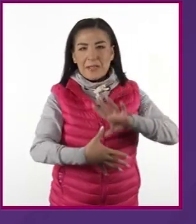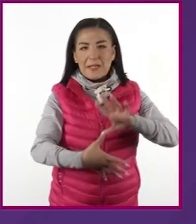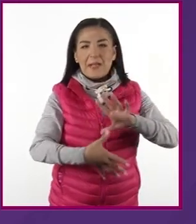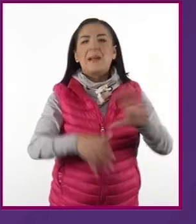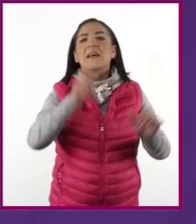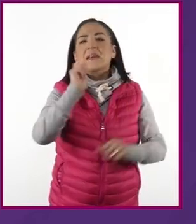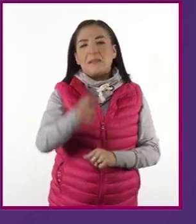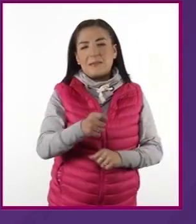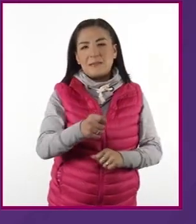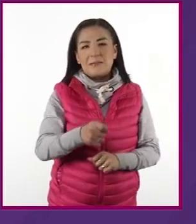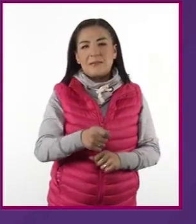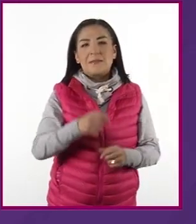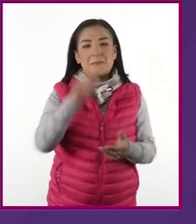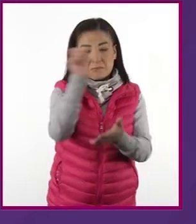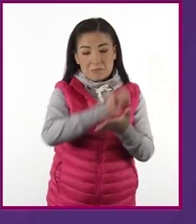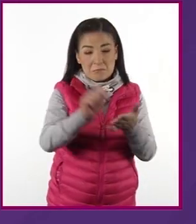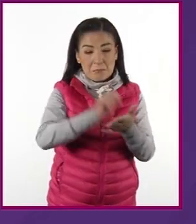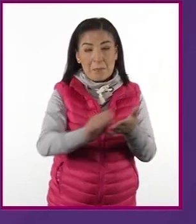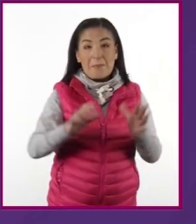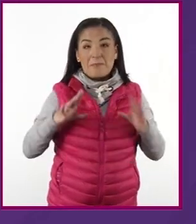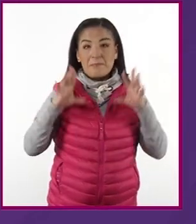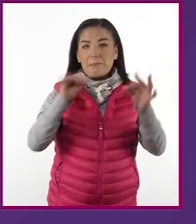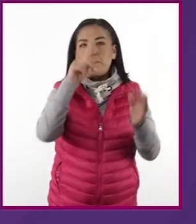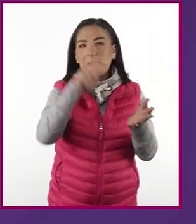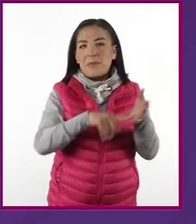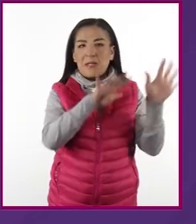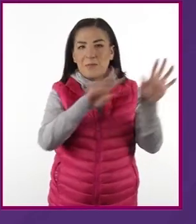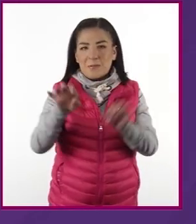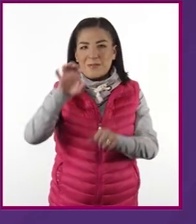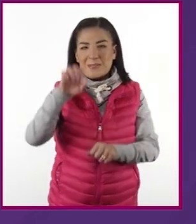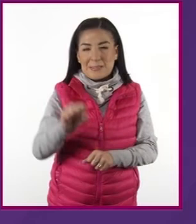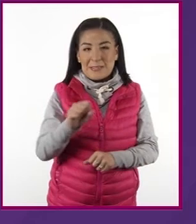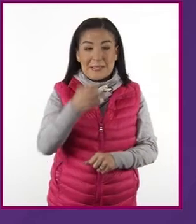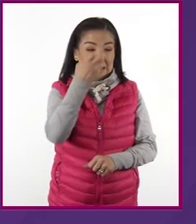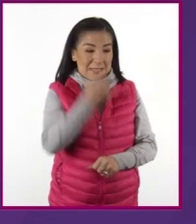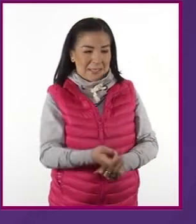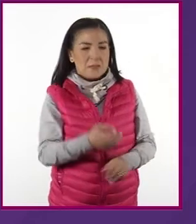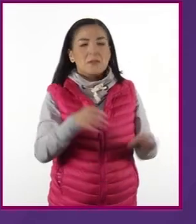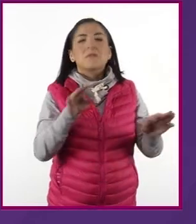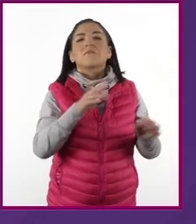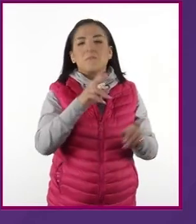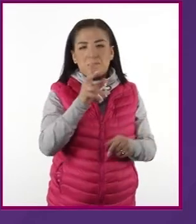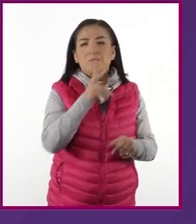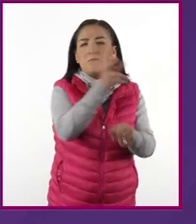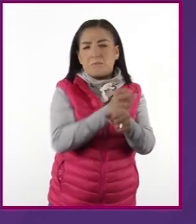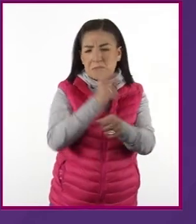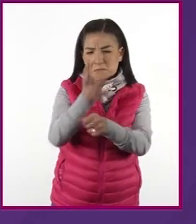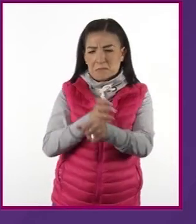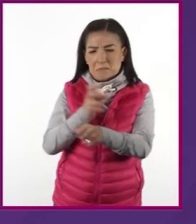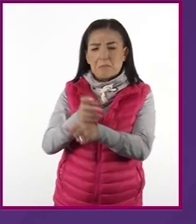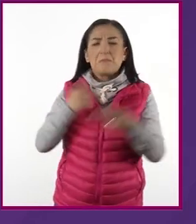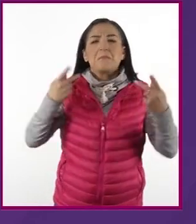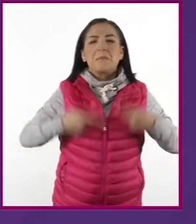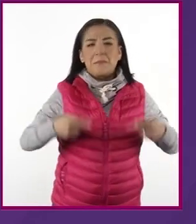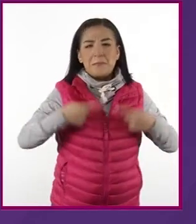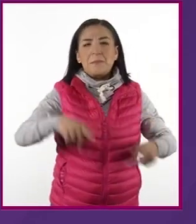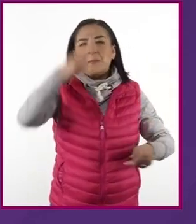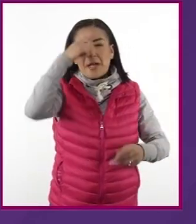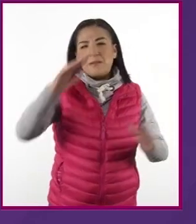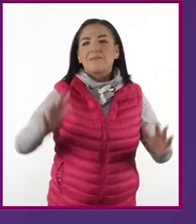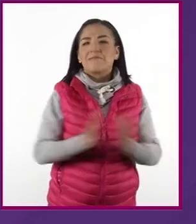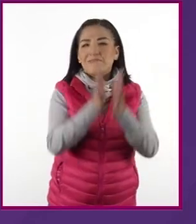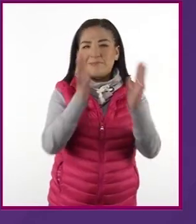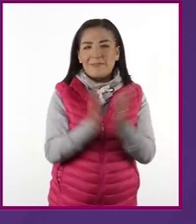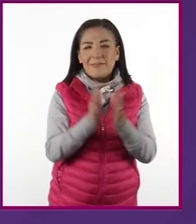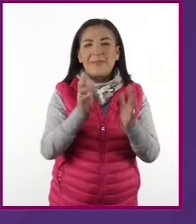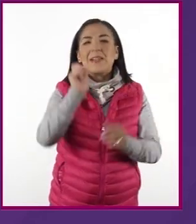60. En este marco, se invita al lector a ser partícipe de la creación